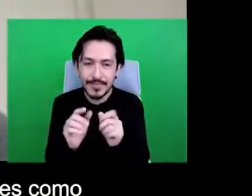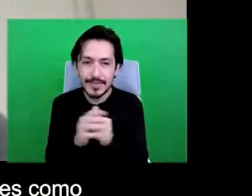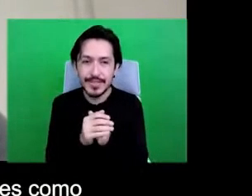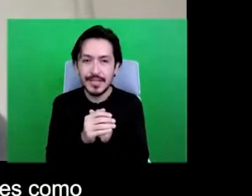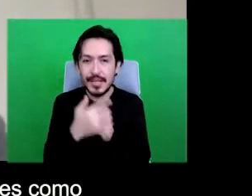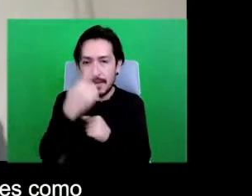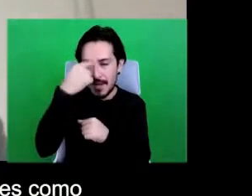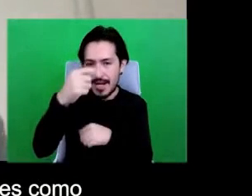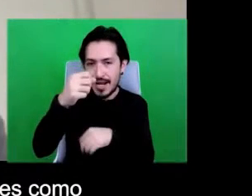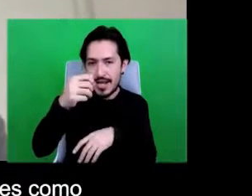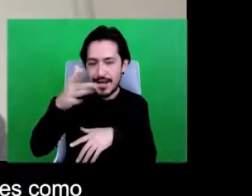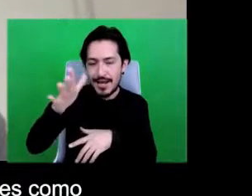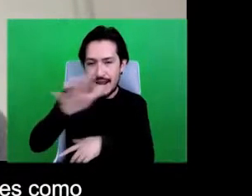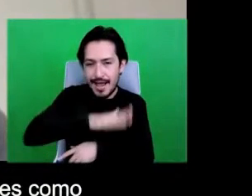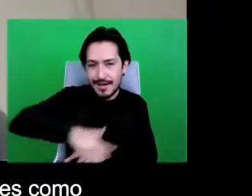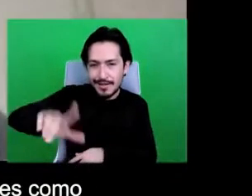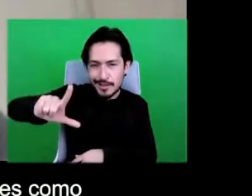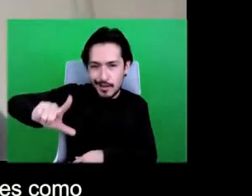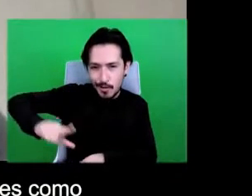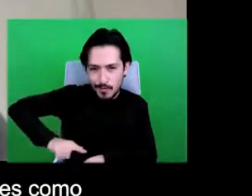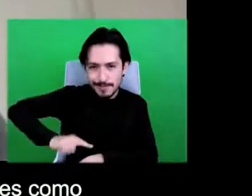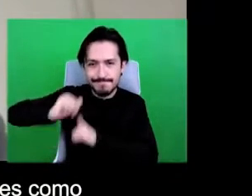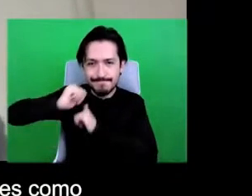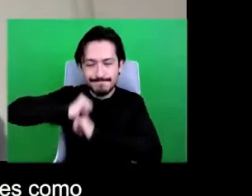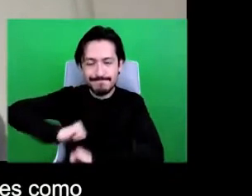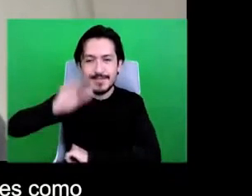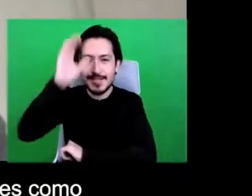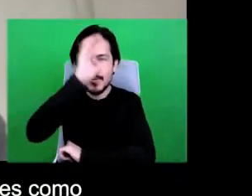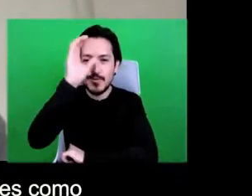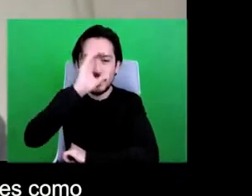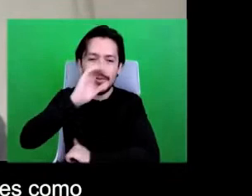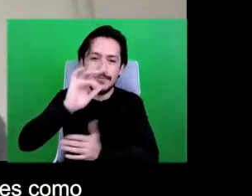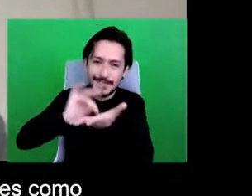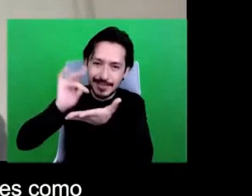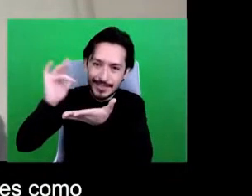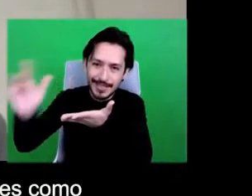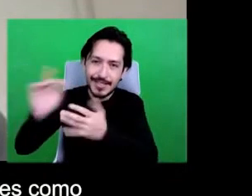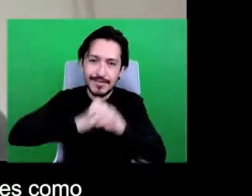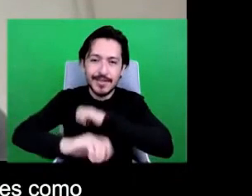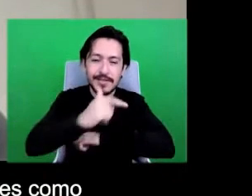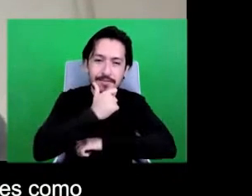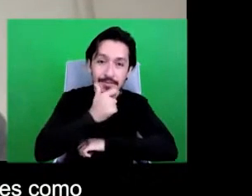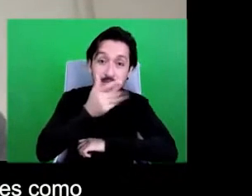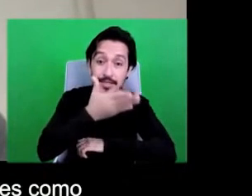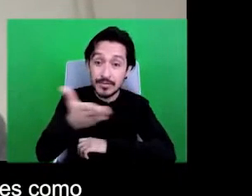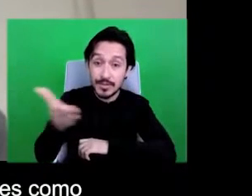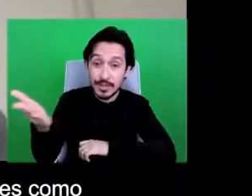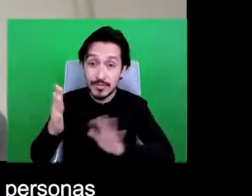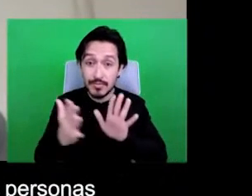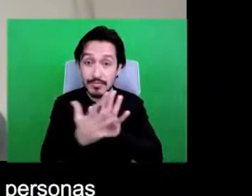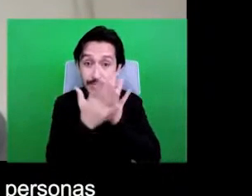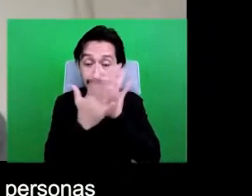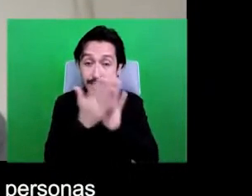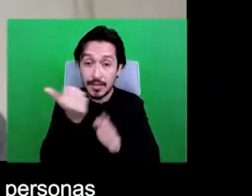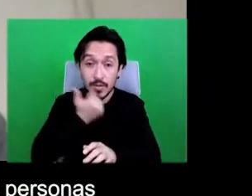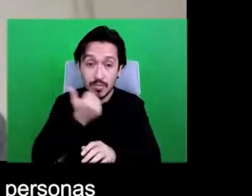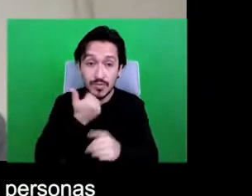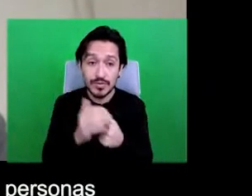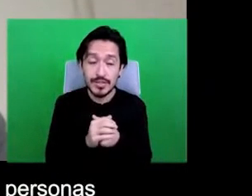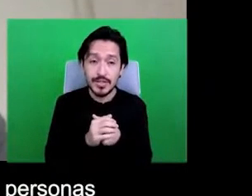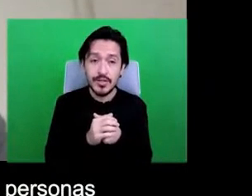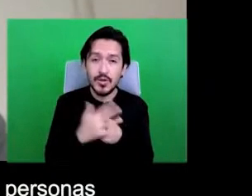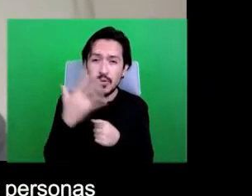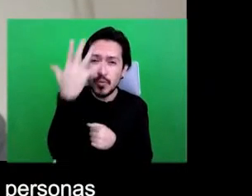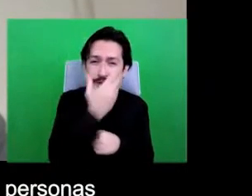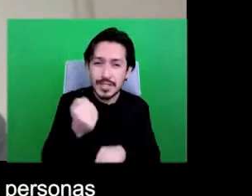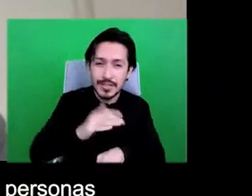de Cultura de Jalisco, para ustedes como participantes y lo más bonito creo que con lo que yo me podría quedar es que